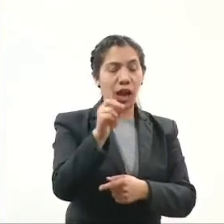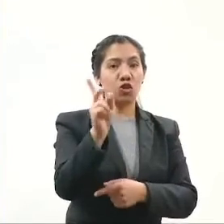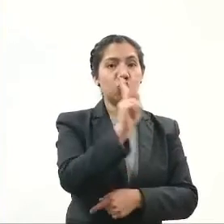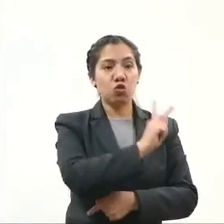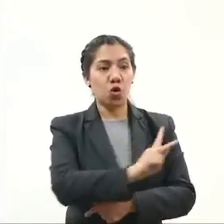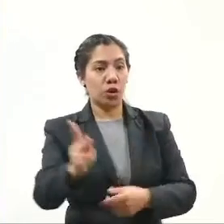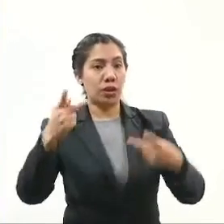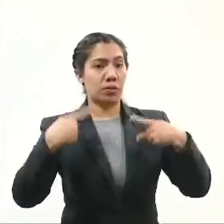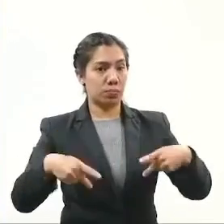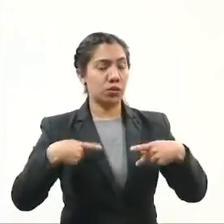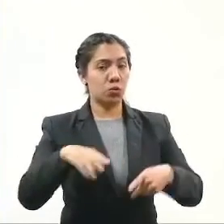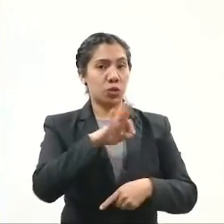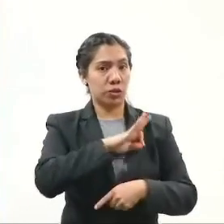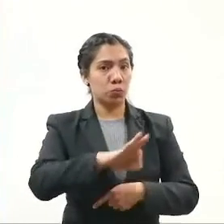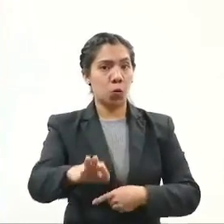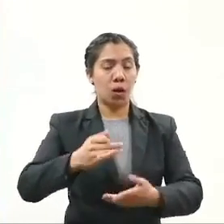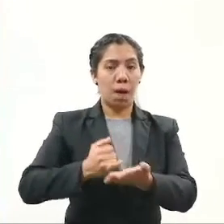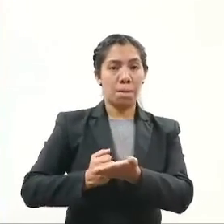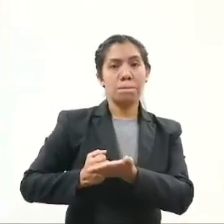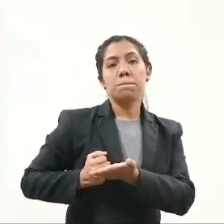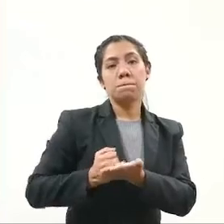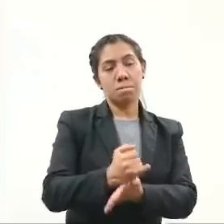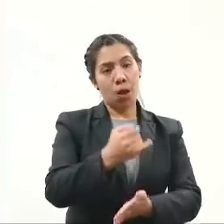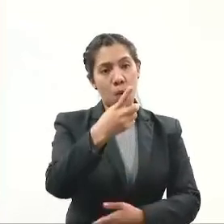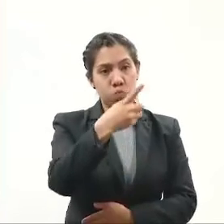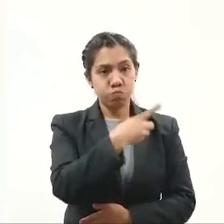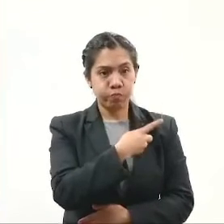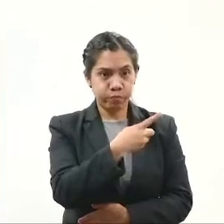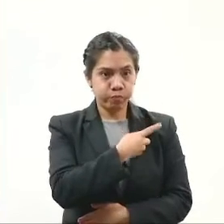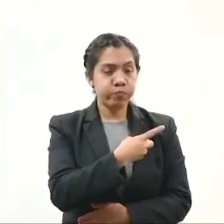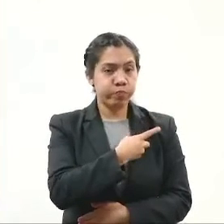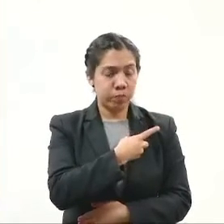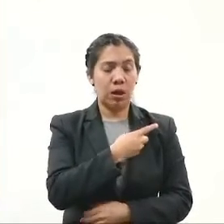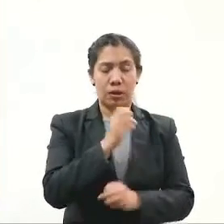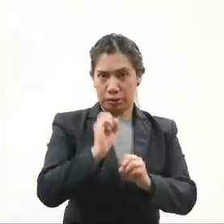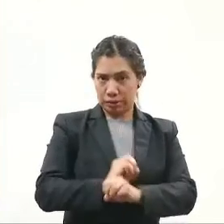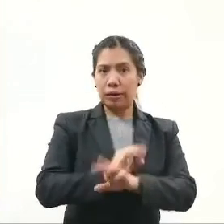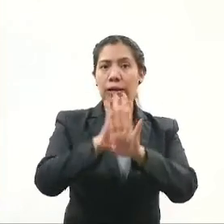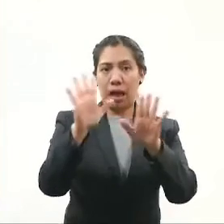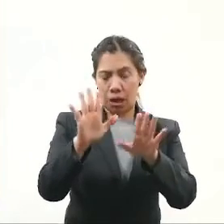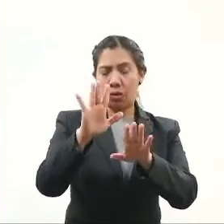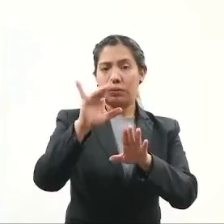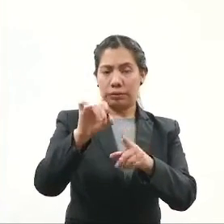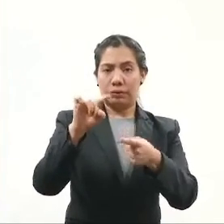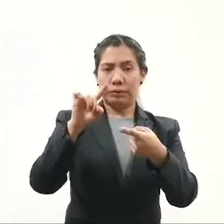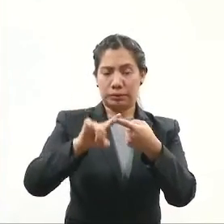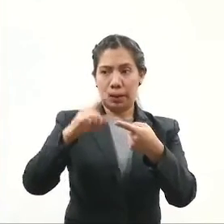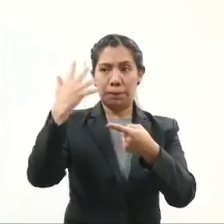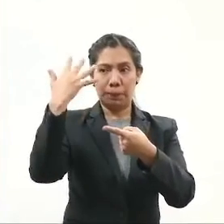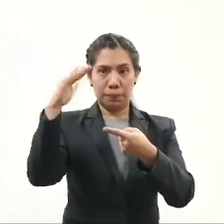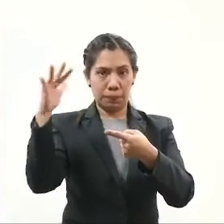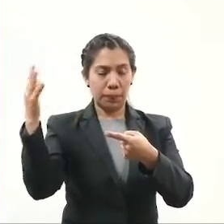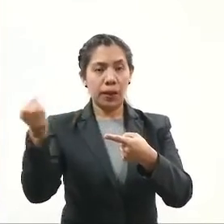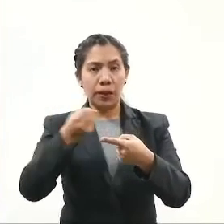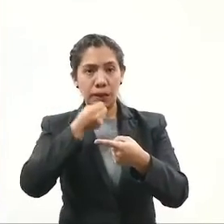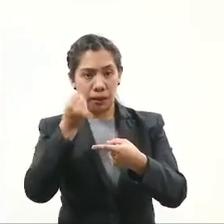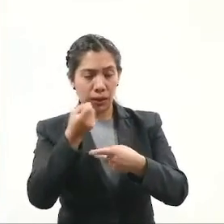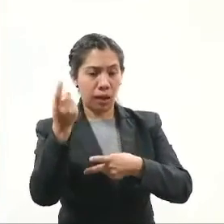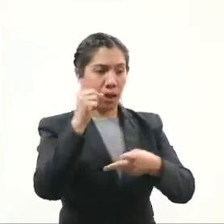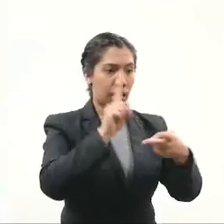personas desde luego incluidas las personas mayores y aquellas con discapacidad